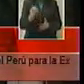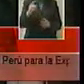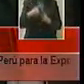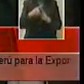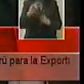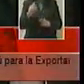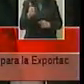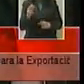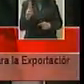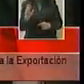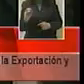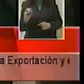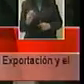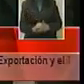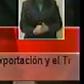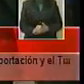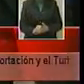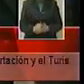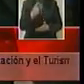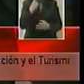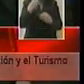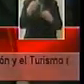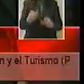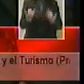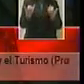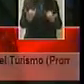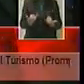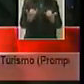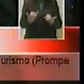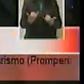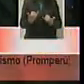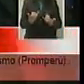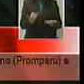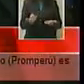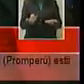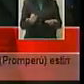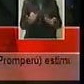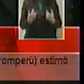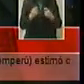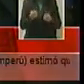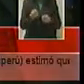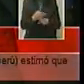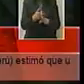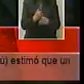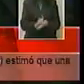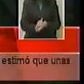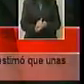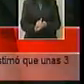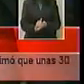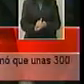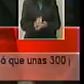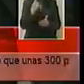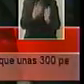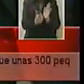Salazar. Y lo cierto es que hoy no se deben dar estas facultades